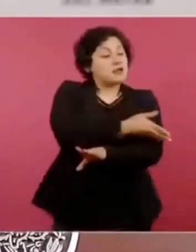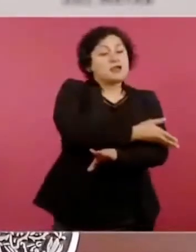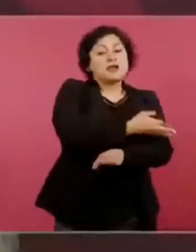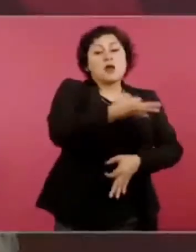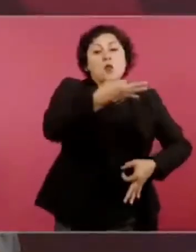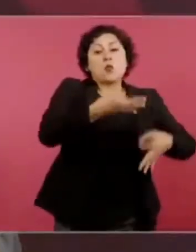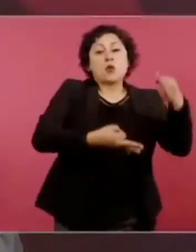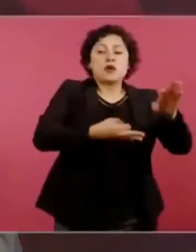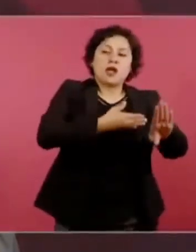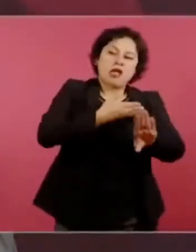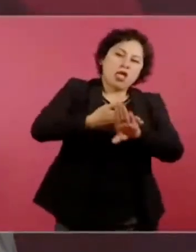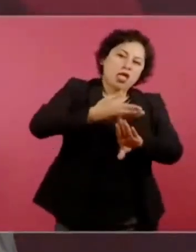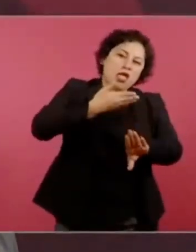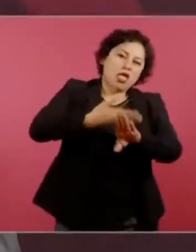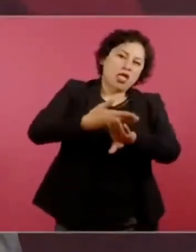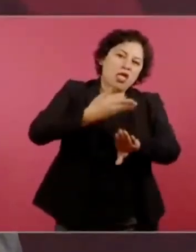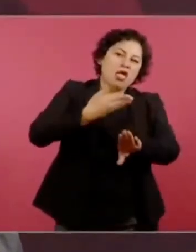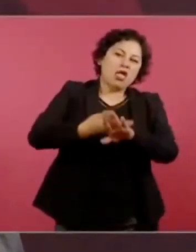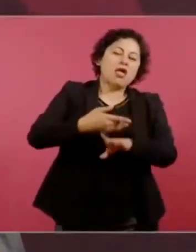SAT